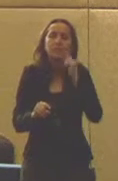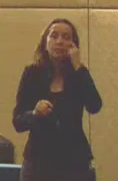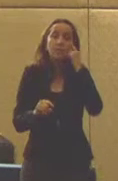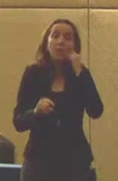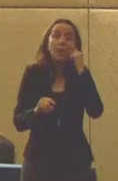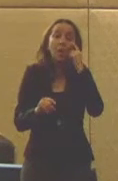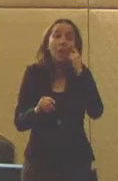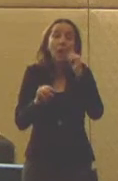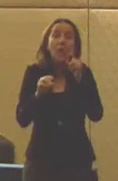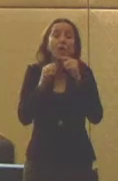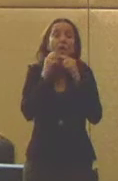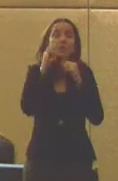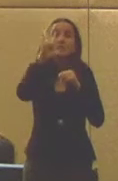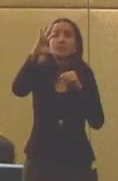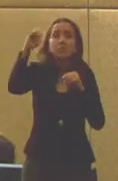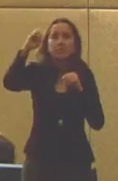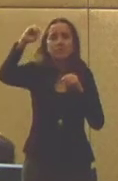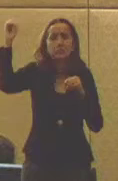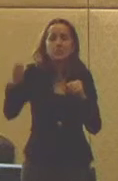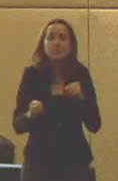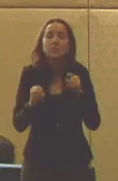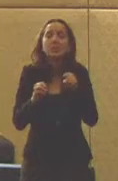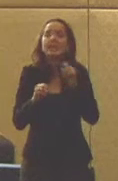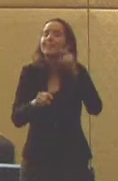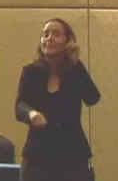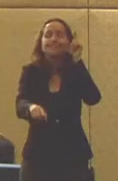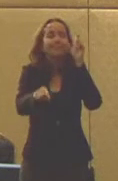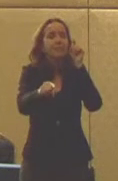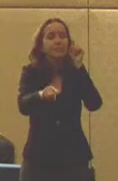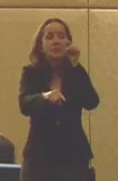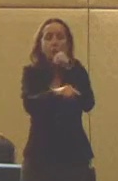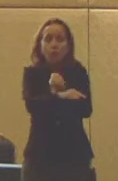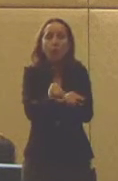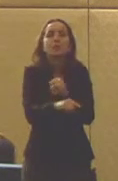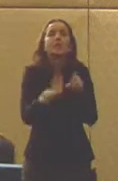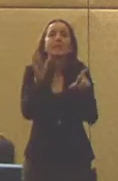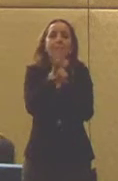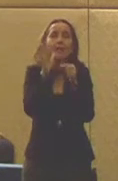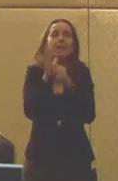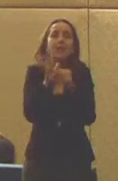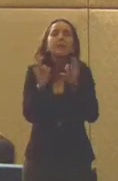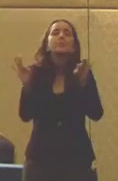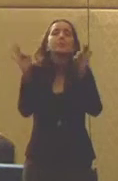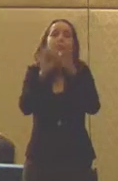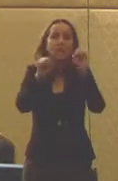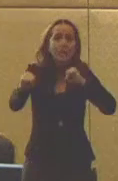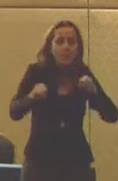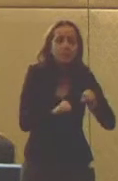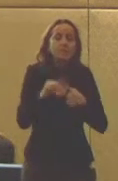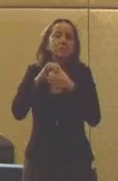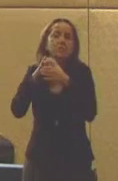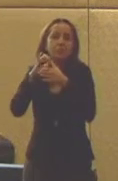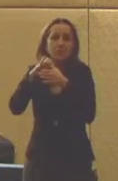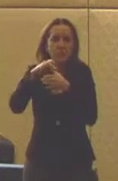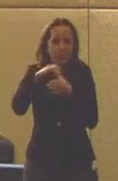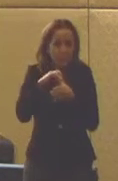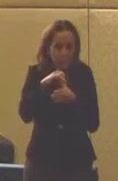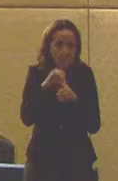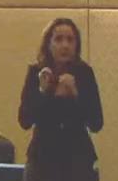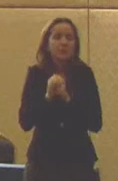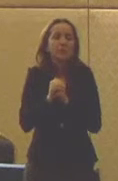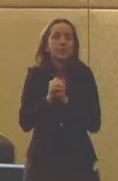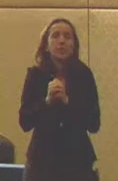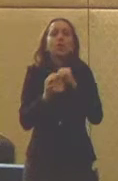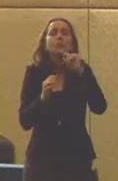en el 50% de los países es obligatorio incorporar la reducción de riesgo. No es mucho, pero ya es un porcentaje interesante. Sin embargo,